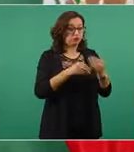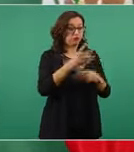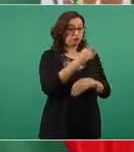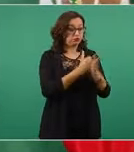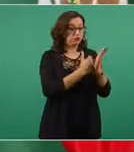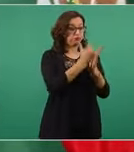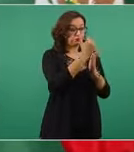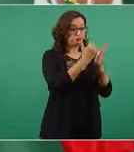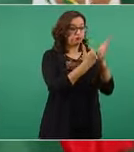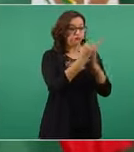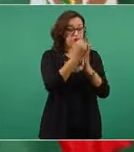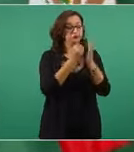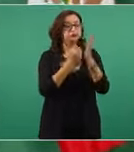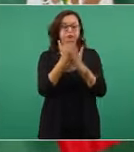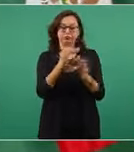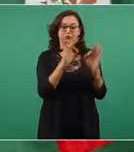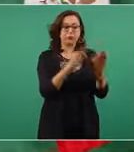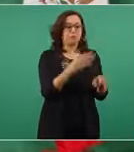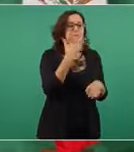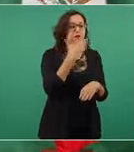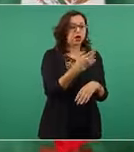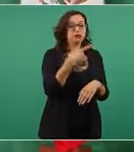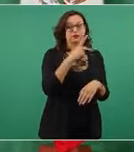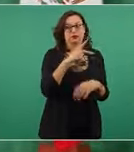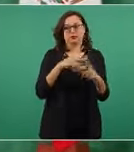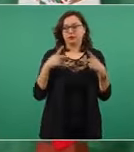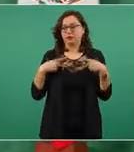buenos datos en lo macroeconómico,